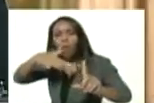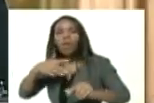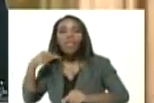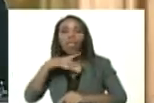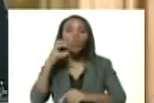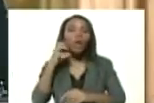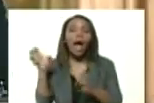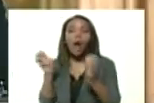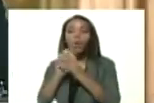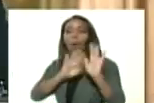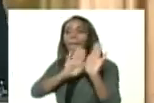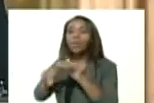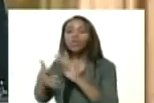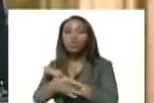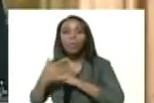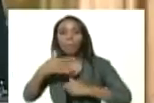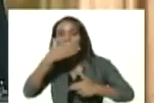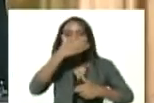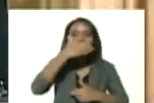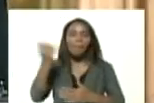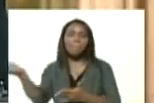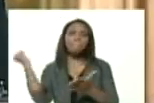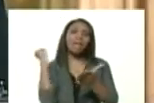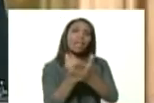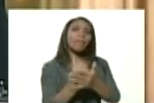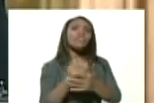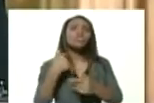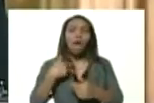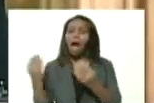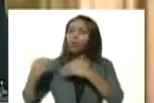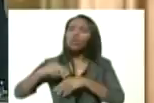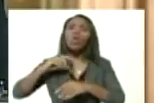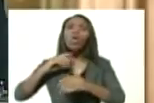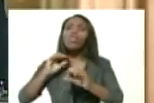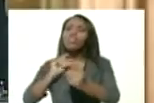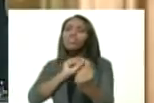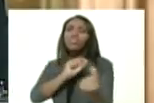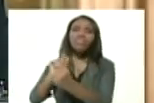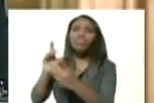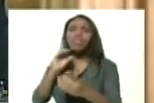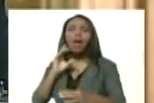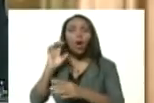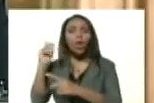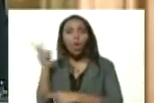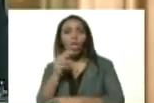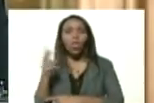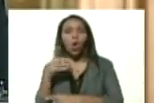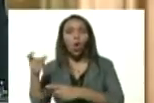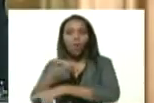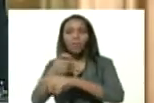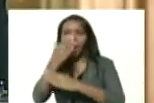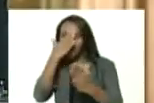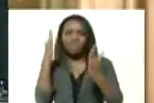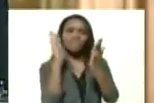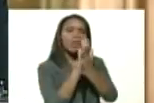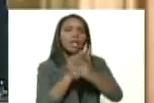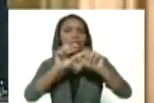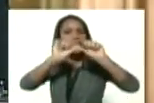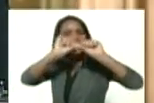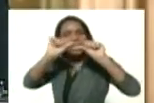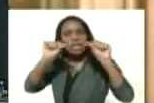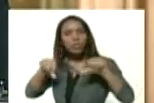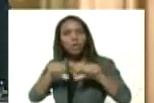duke a grupos terroristas para que vengan a matarme estoy de acuerdo en un diálogo entre los dos gobiernos para afrontar una situación de